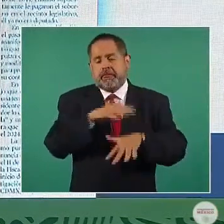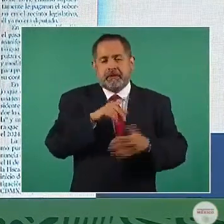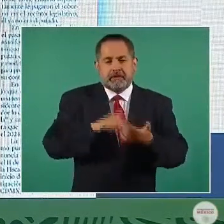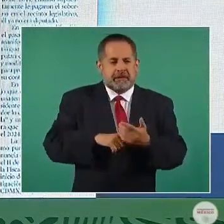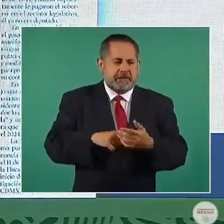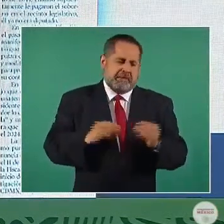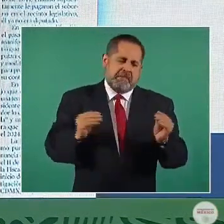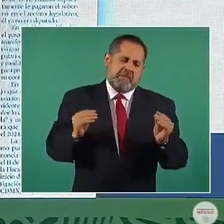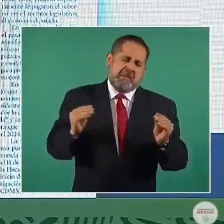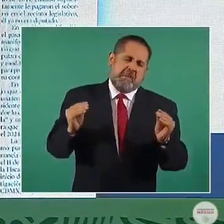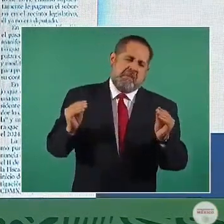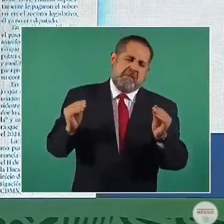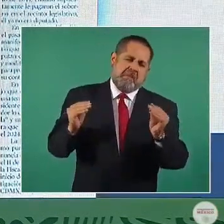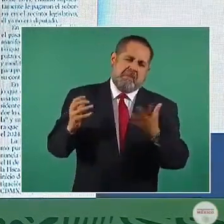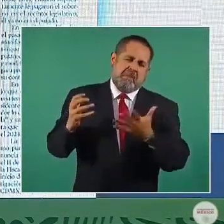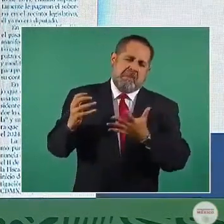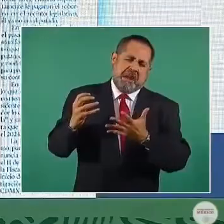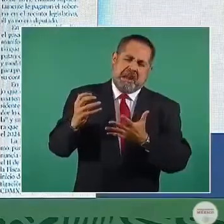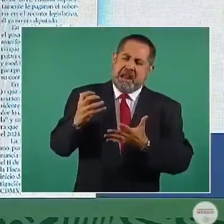gana el debate.